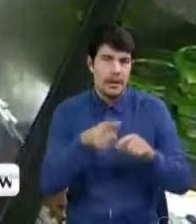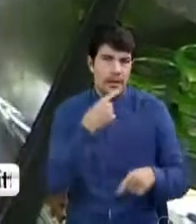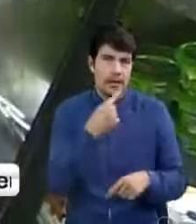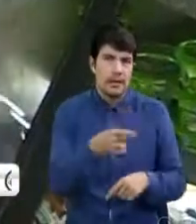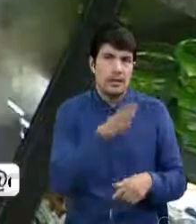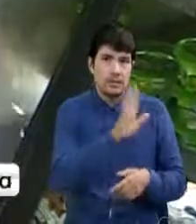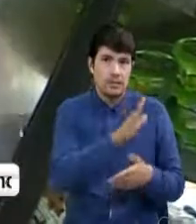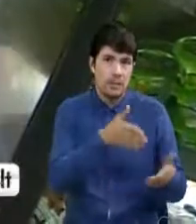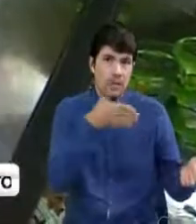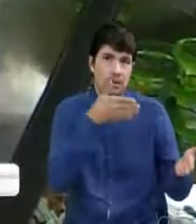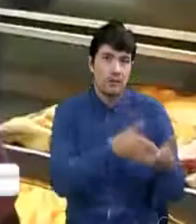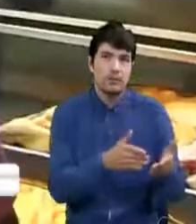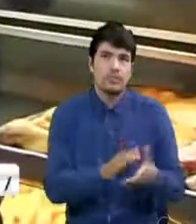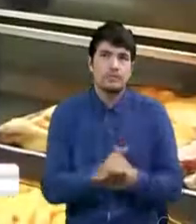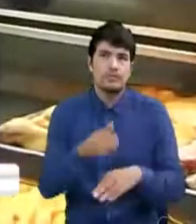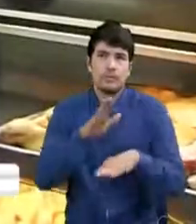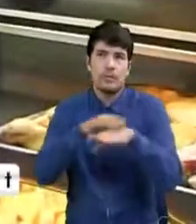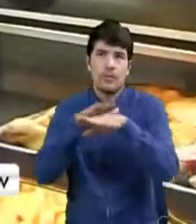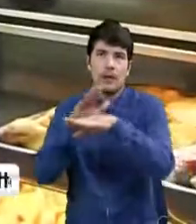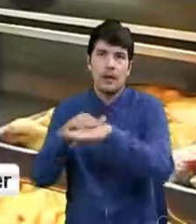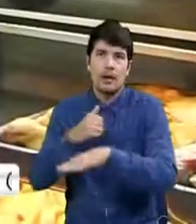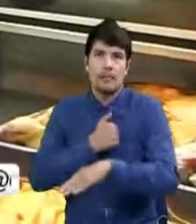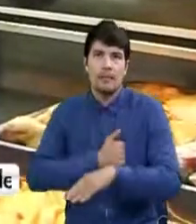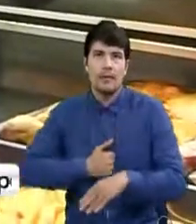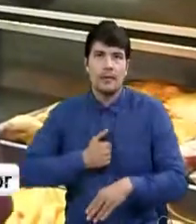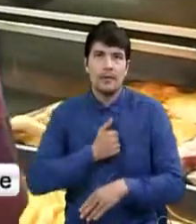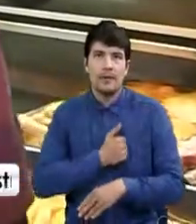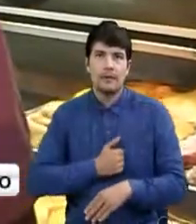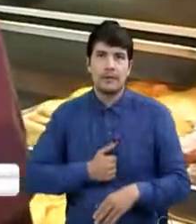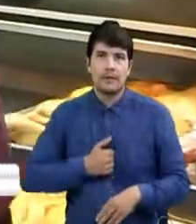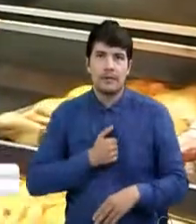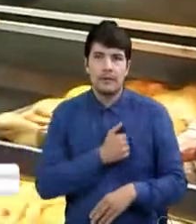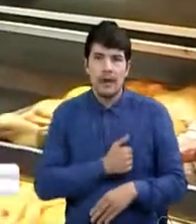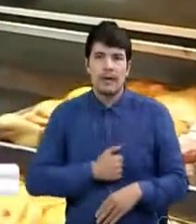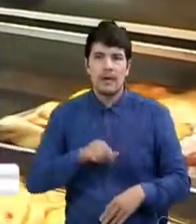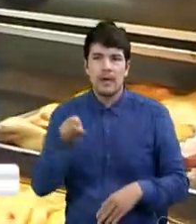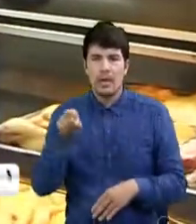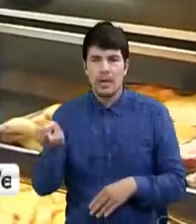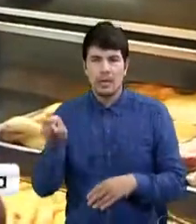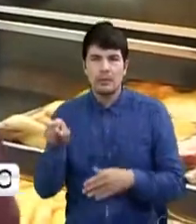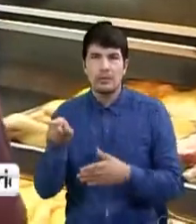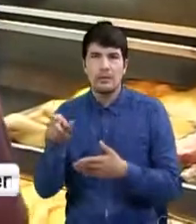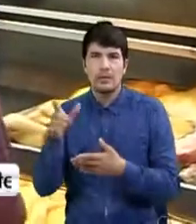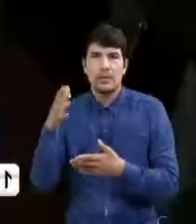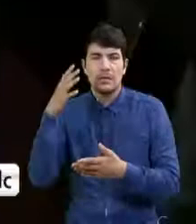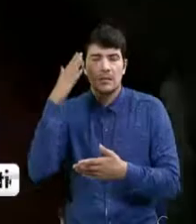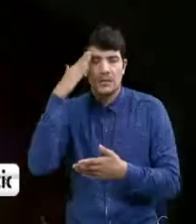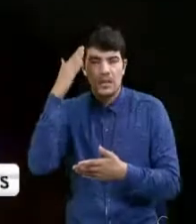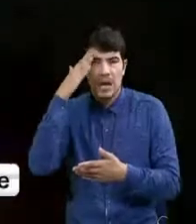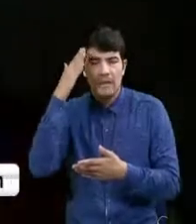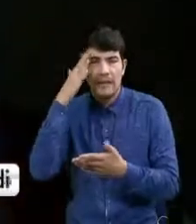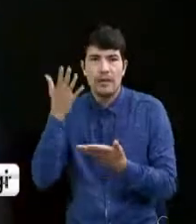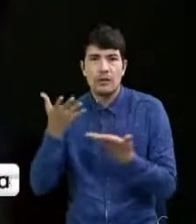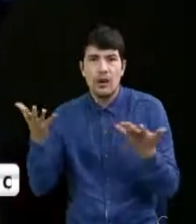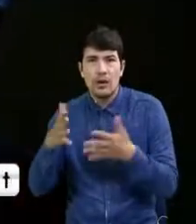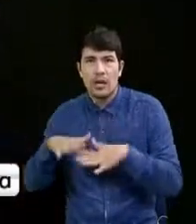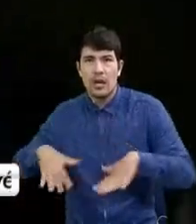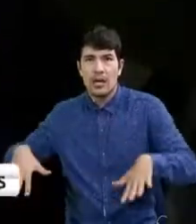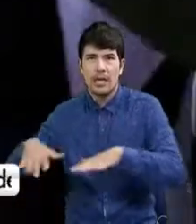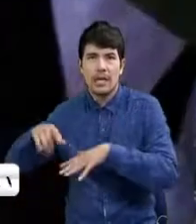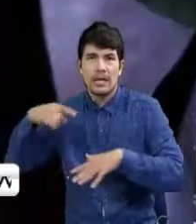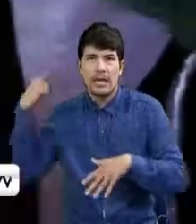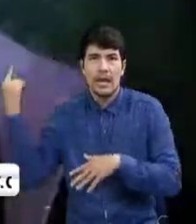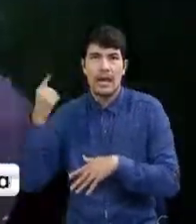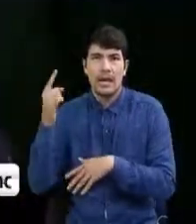han denunciado. El llamado a las autoridades es que por favor ellos determinen a dónde está ese brote de fiebre aftosa y no generalice, por lo